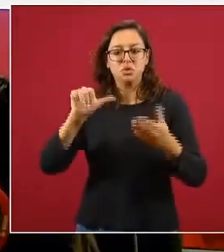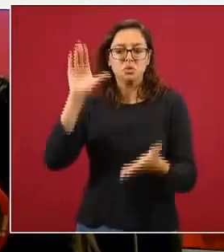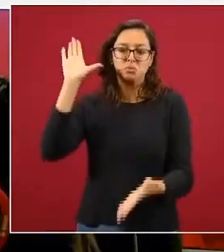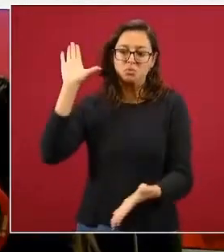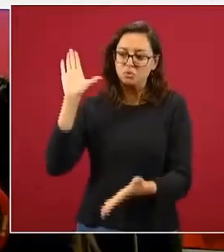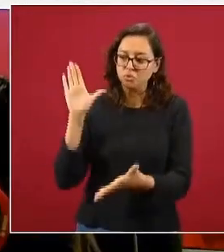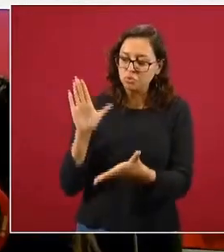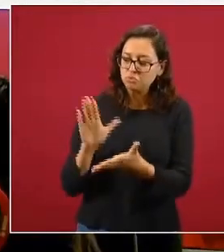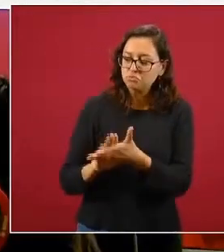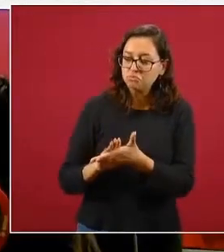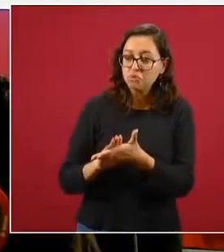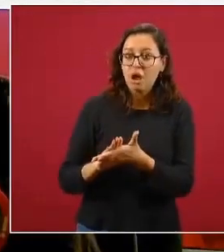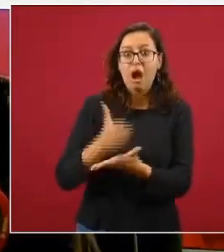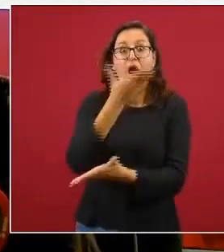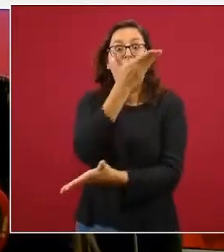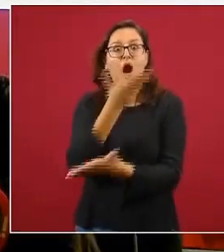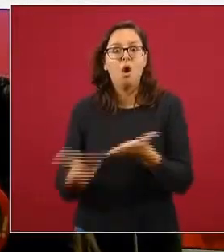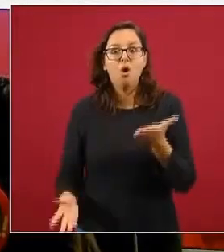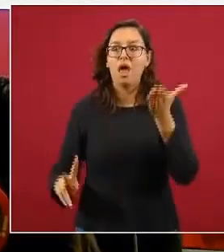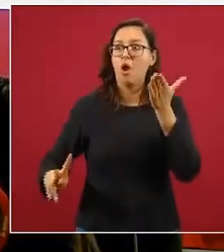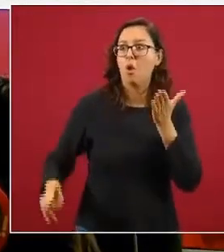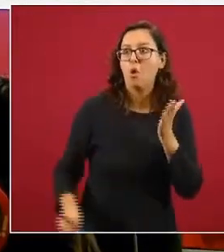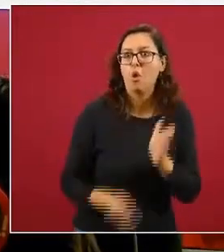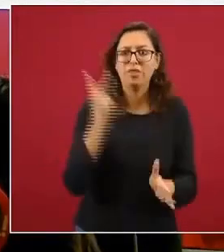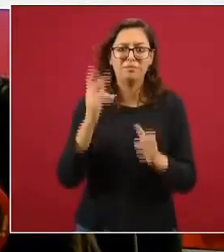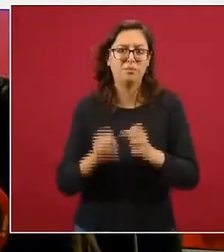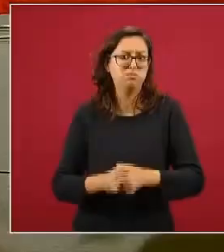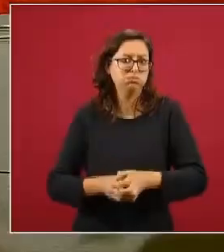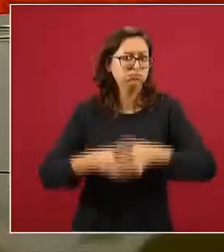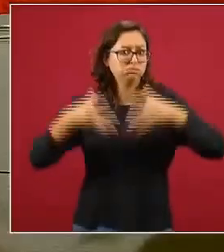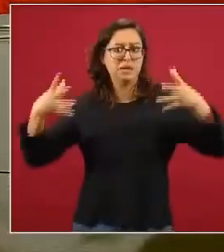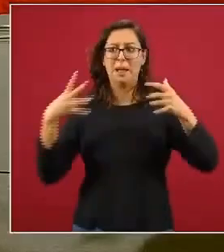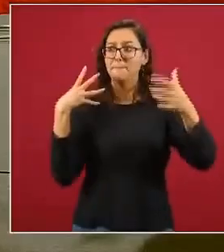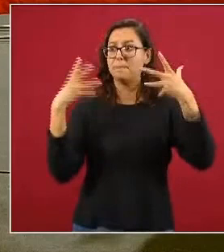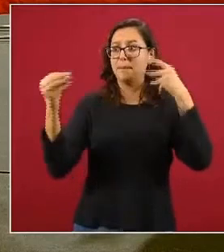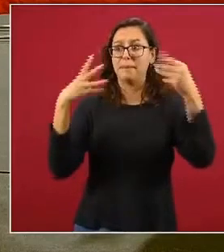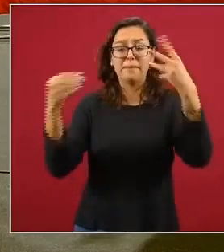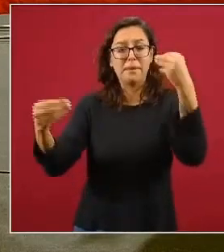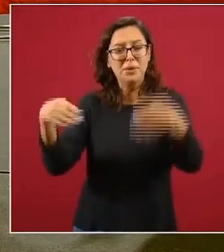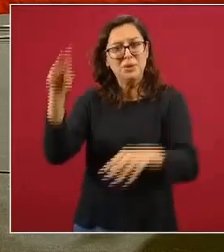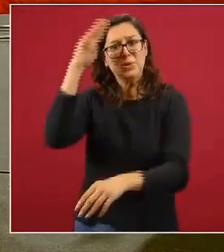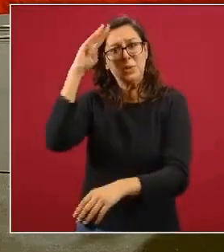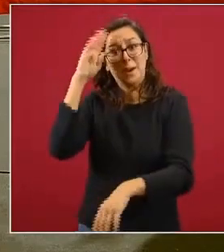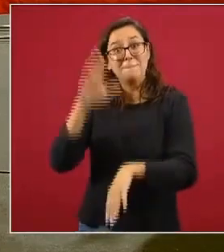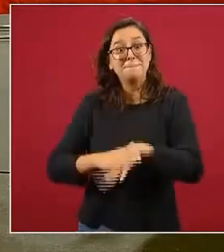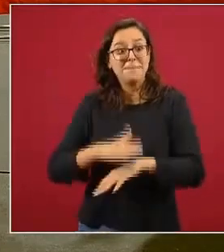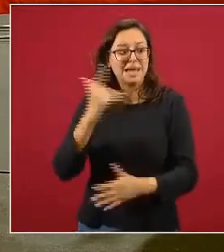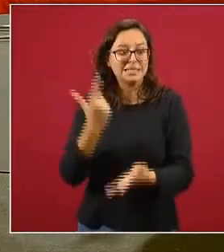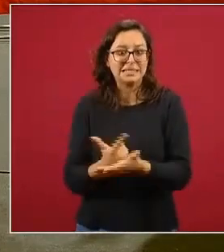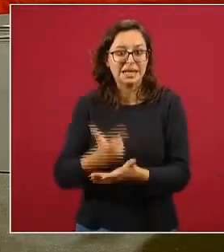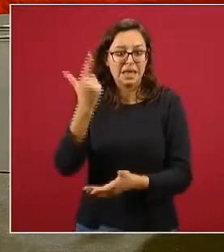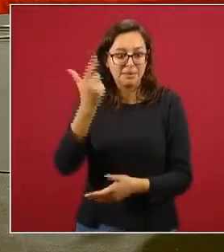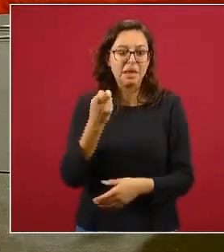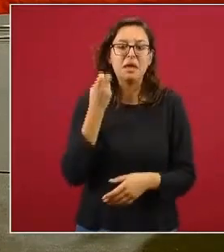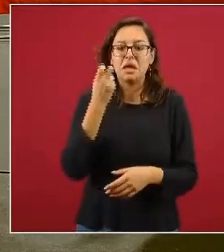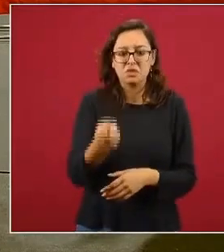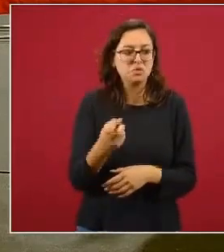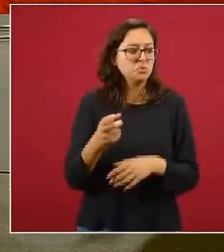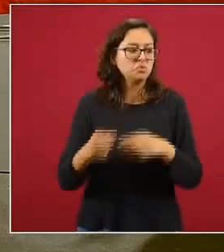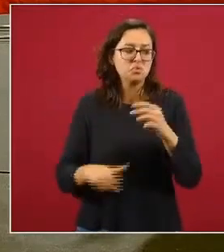puede pasar en todo momento, en un municipio, en un estado, en el país o incluso a nivel